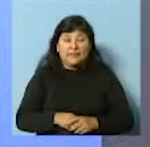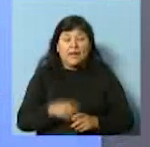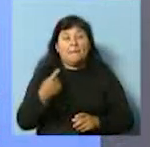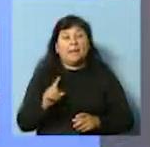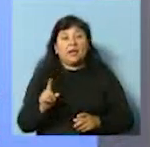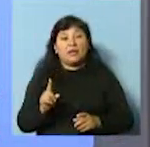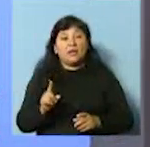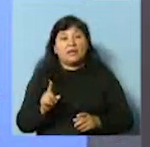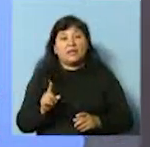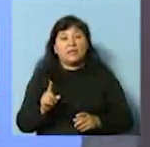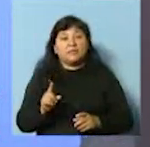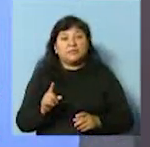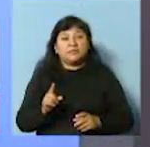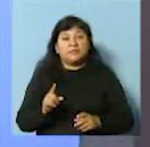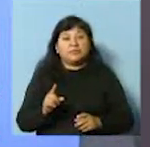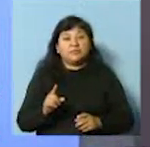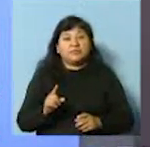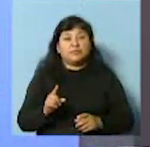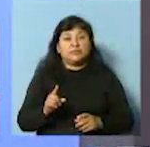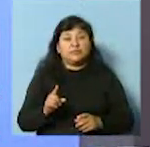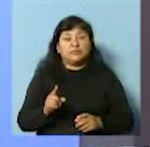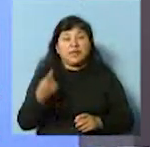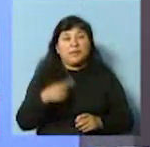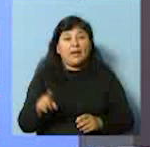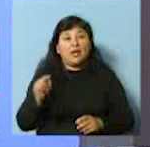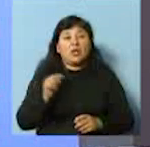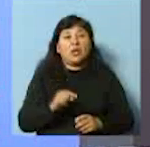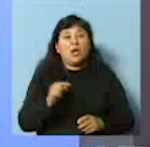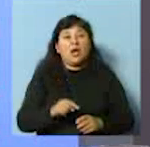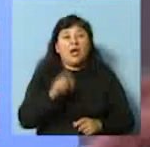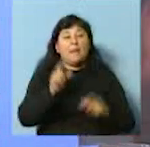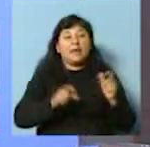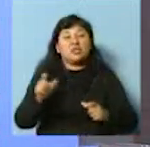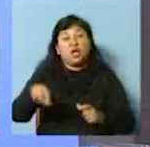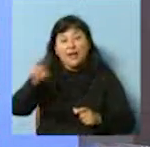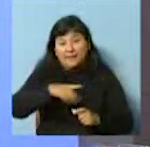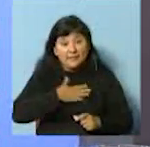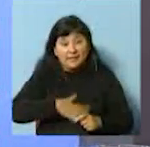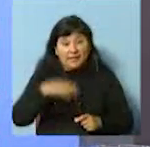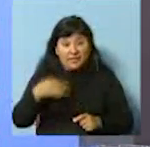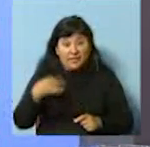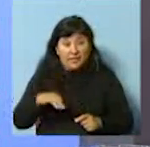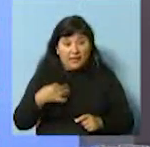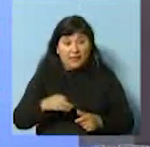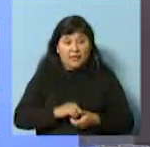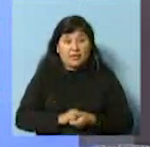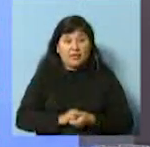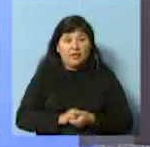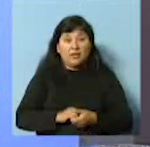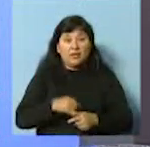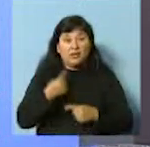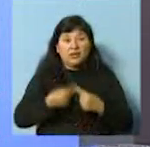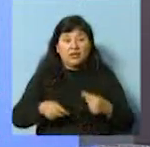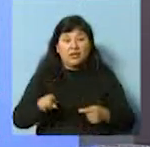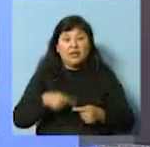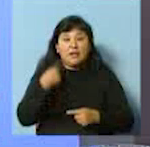patria de nuestra provincia de los trabajadores digo en este sentido digamos la gente tiene que estar tranquilo que para nosotros es por delante de las necesidades sociales